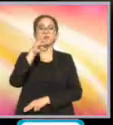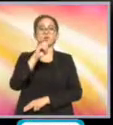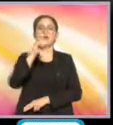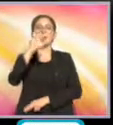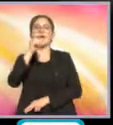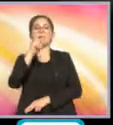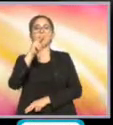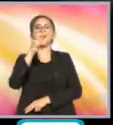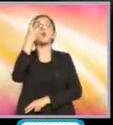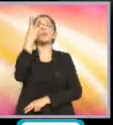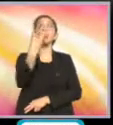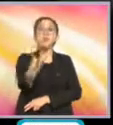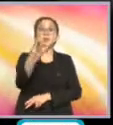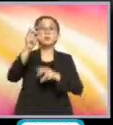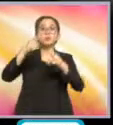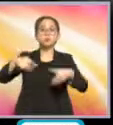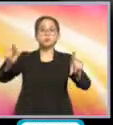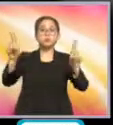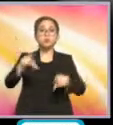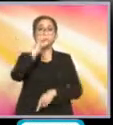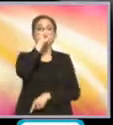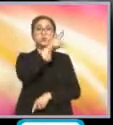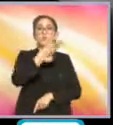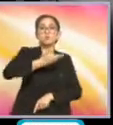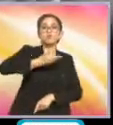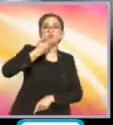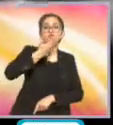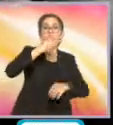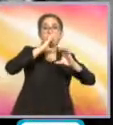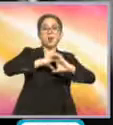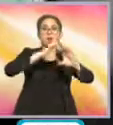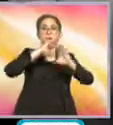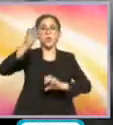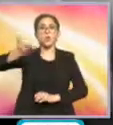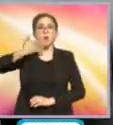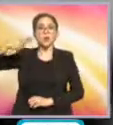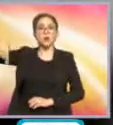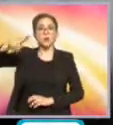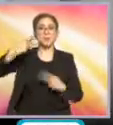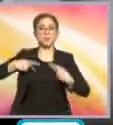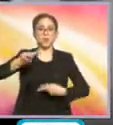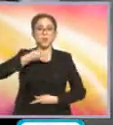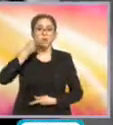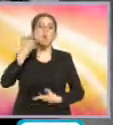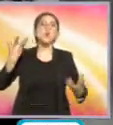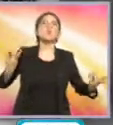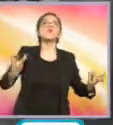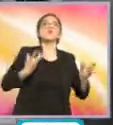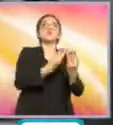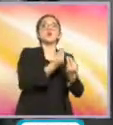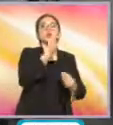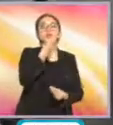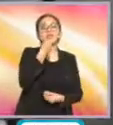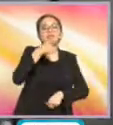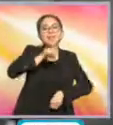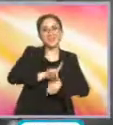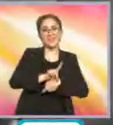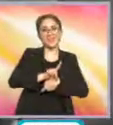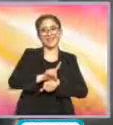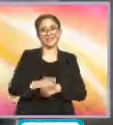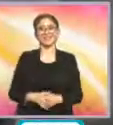3 conciertos en los que se interpretarán sus más célebres temas. Asiste con tus pequeños y pasa un día del niño